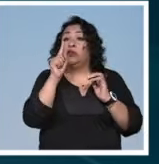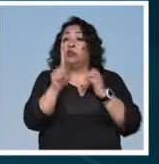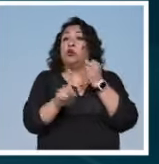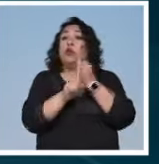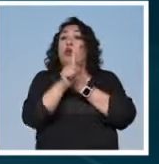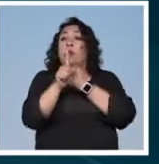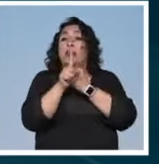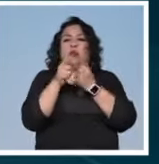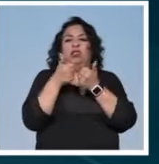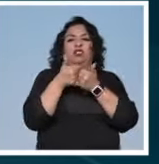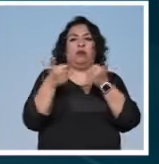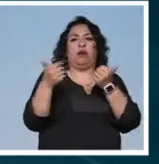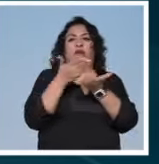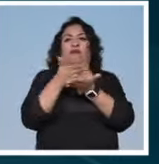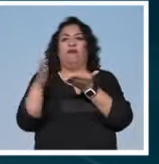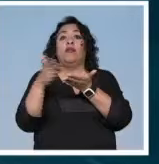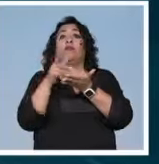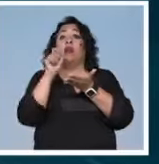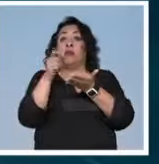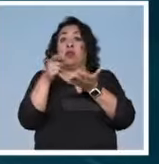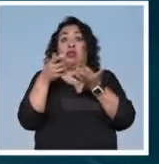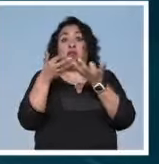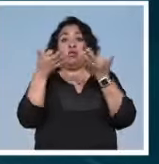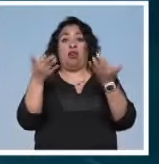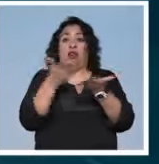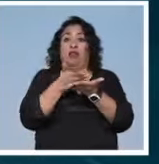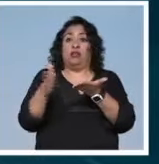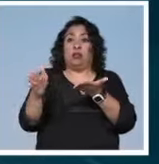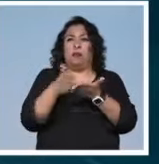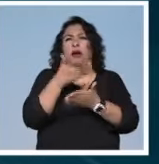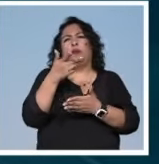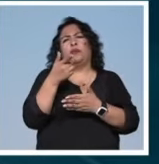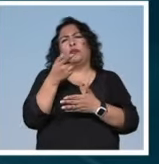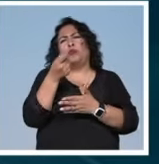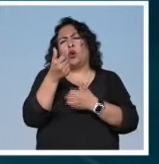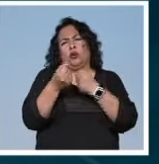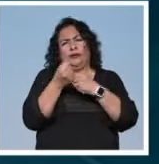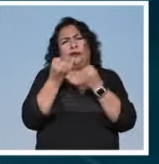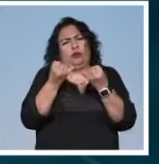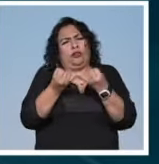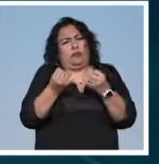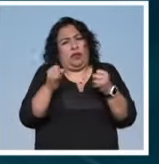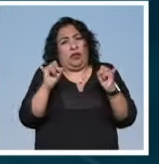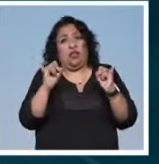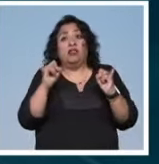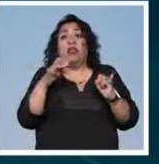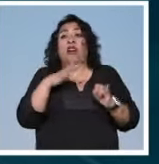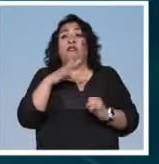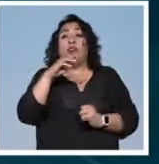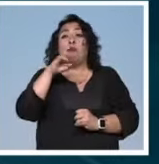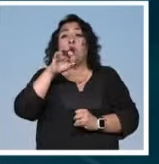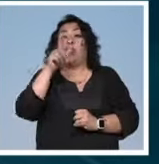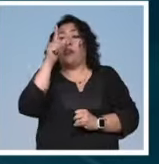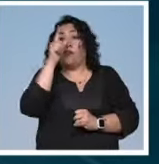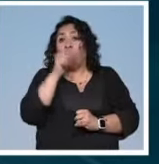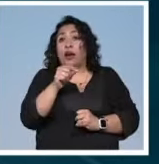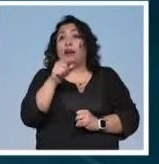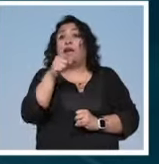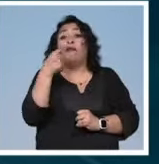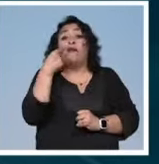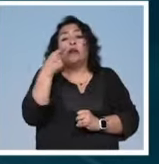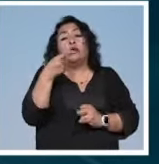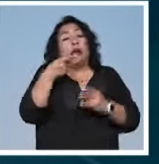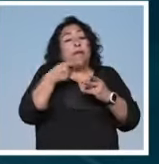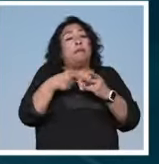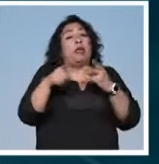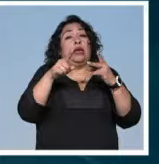de división territorial incluso. Con apenas pocos años de independencia y una monarquía fallida, la incipiente nación